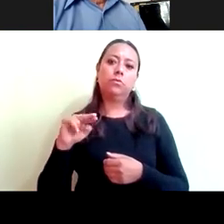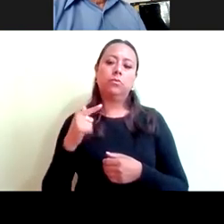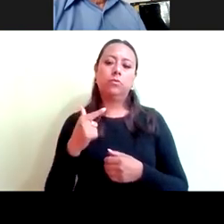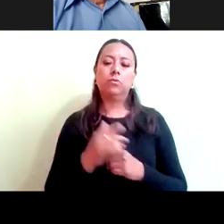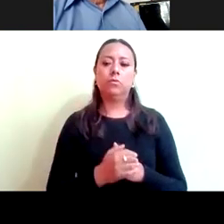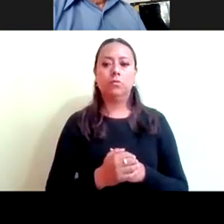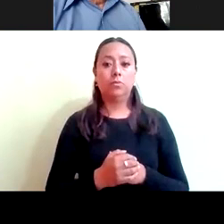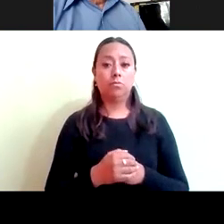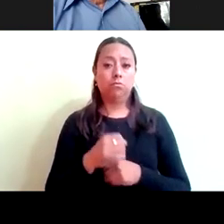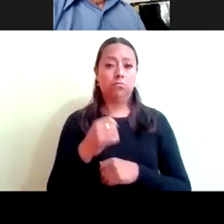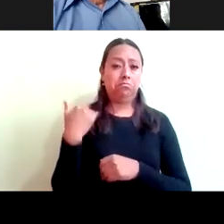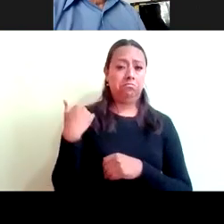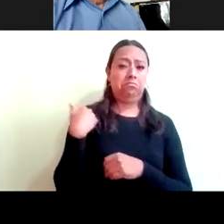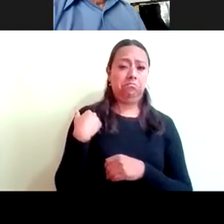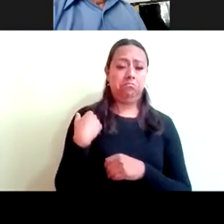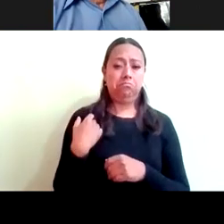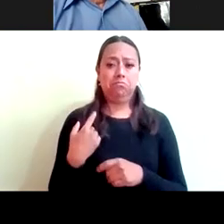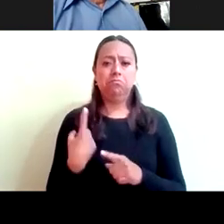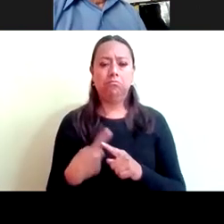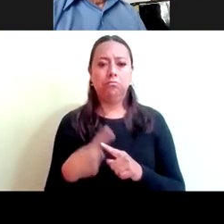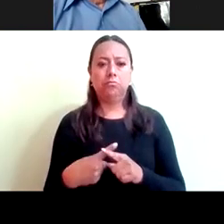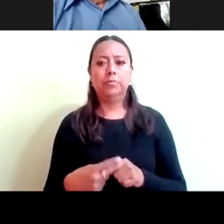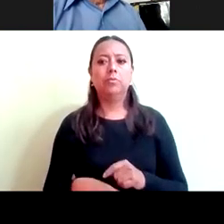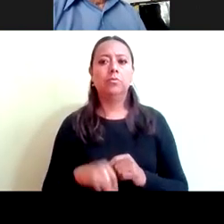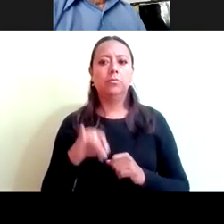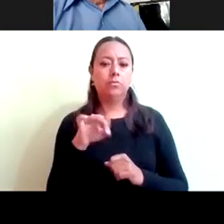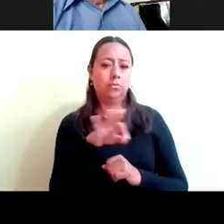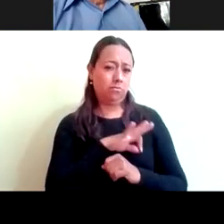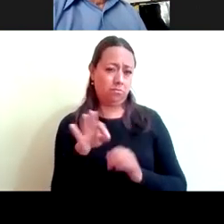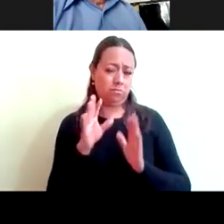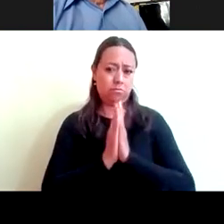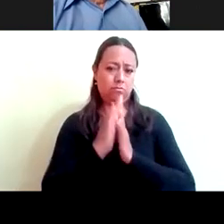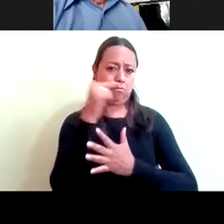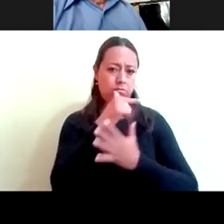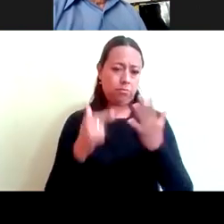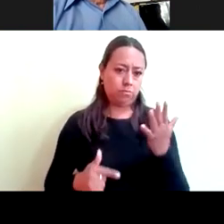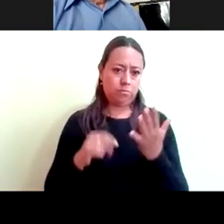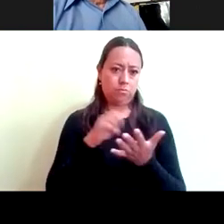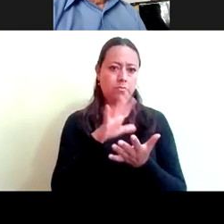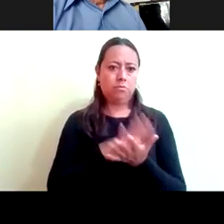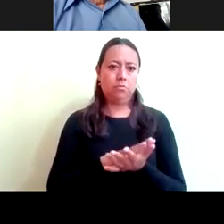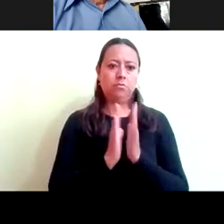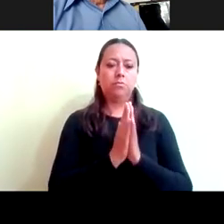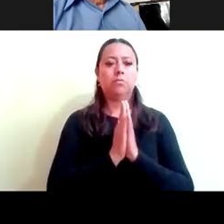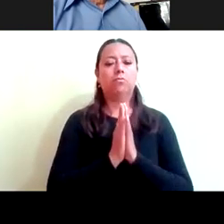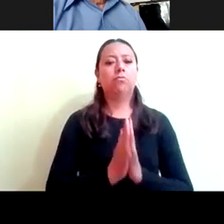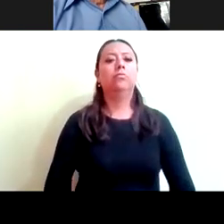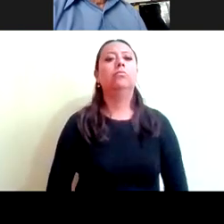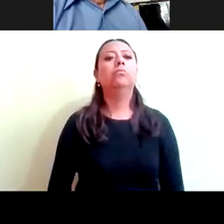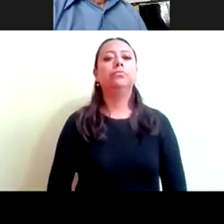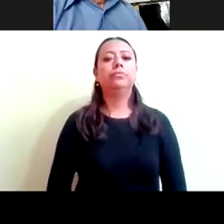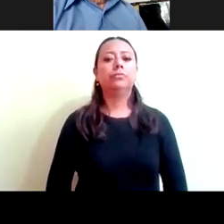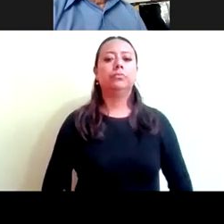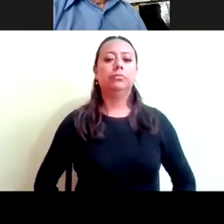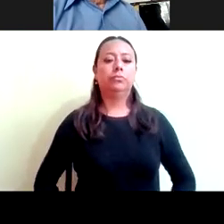habló? Sí, diputada, sí, me puede tomar en cuenta en la lista, por favor. Sí, entonces por